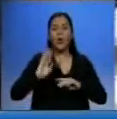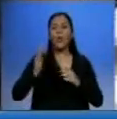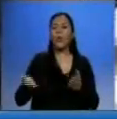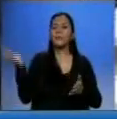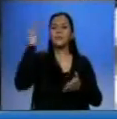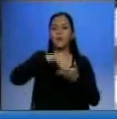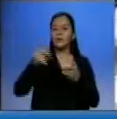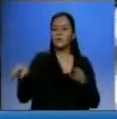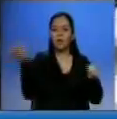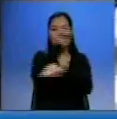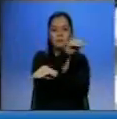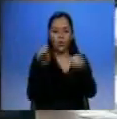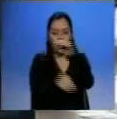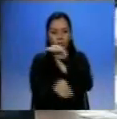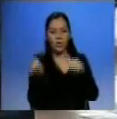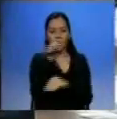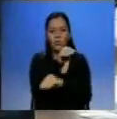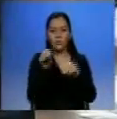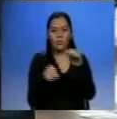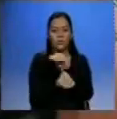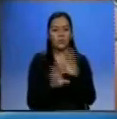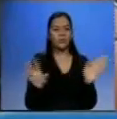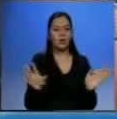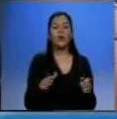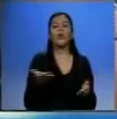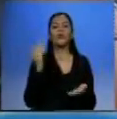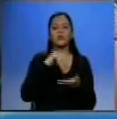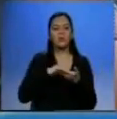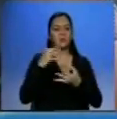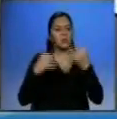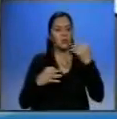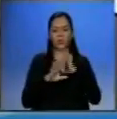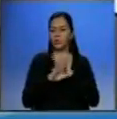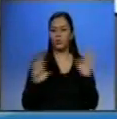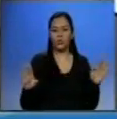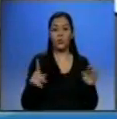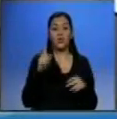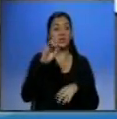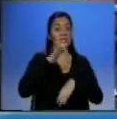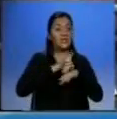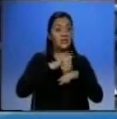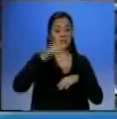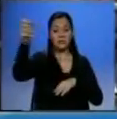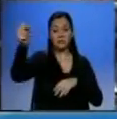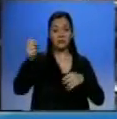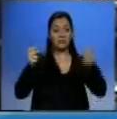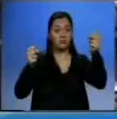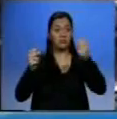nuevamente conocido por este tribunal. La audiencia de juzgamiento en contra de los ex